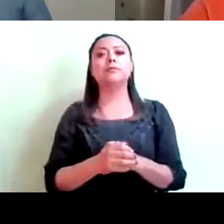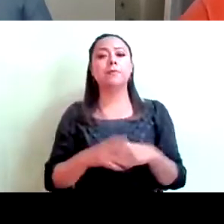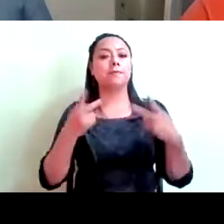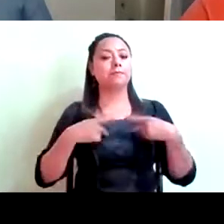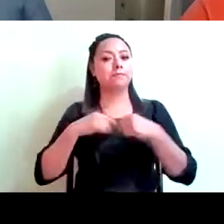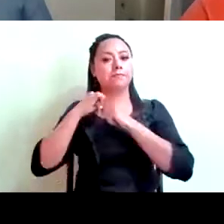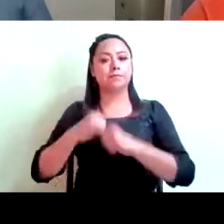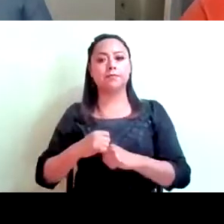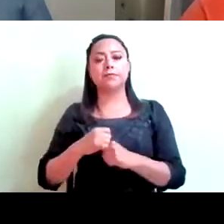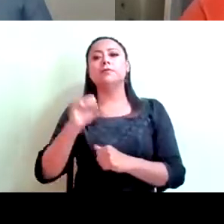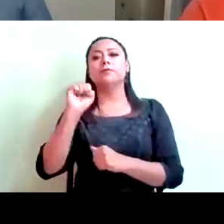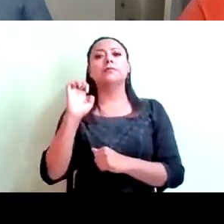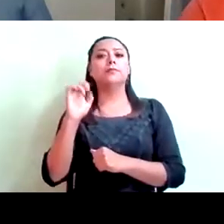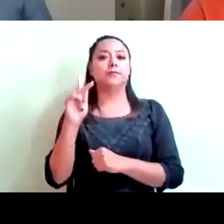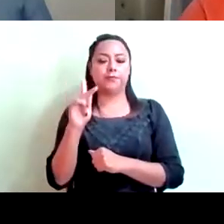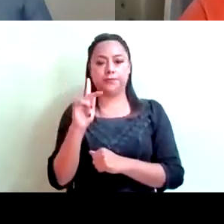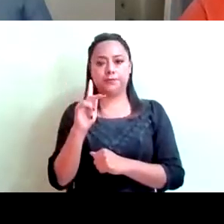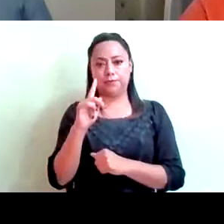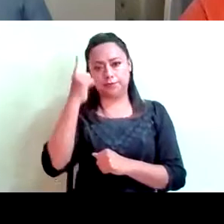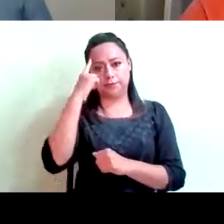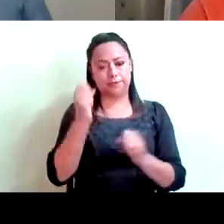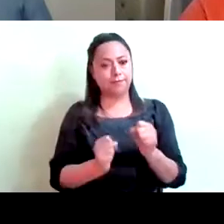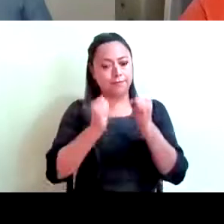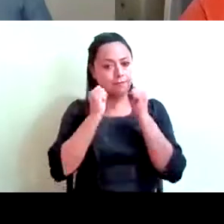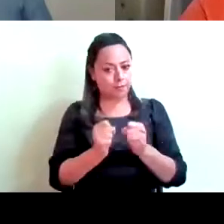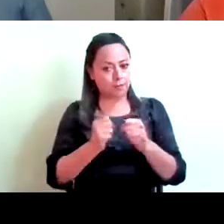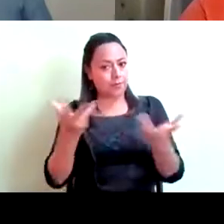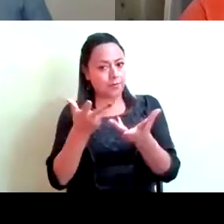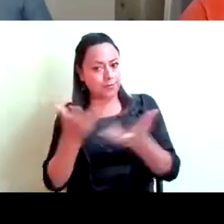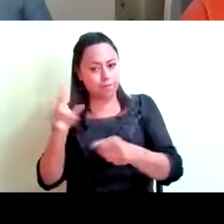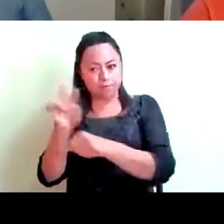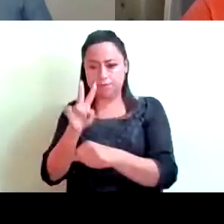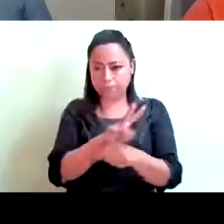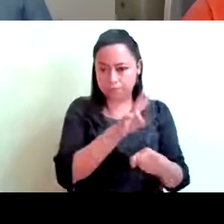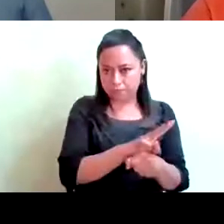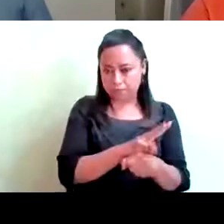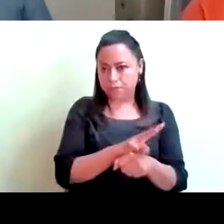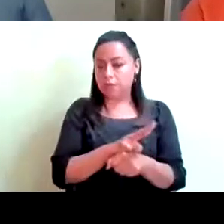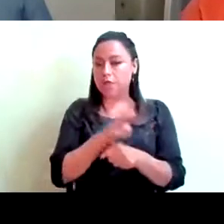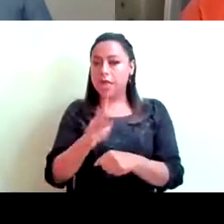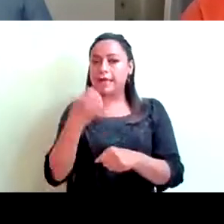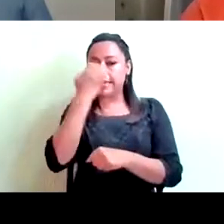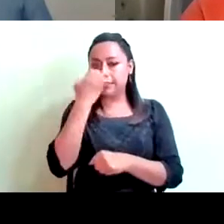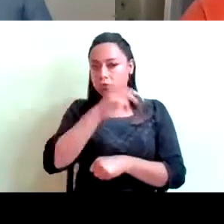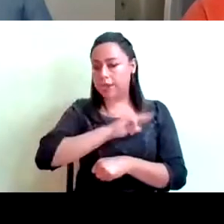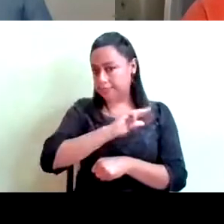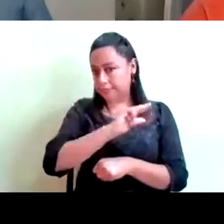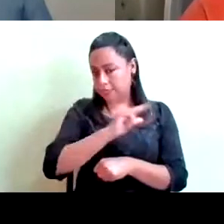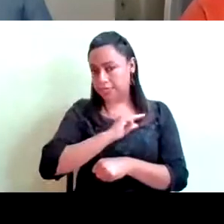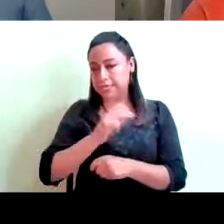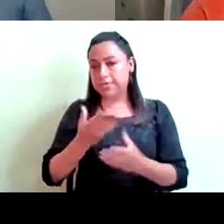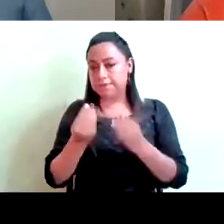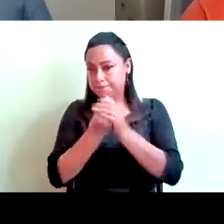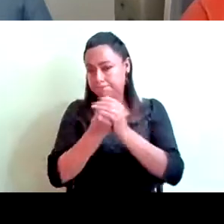titular de la Secretaría de Educación Pública a reforzar las acciones de inspección y vigilancia a particulares que impartan educación de nivel